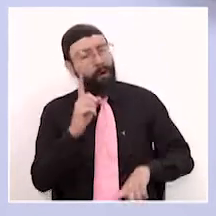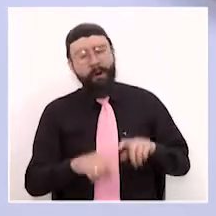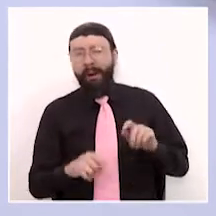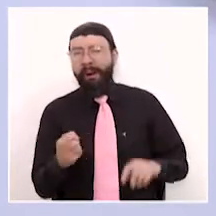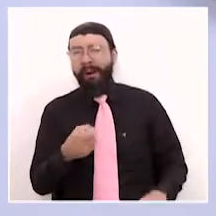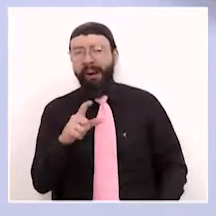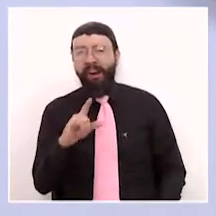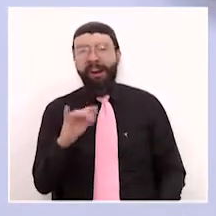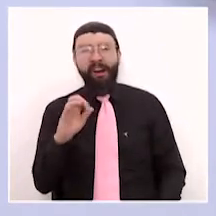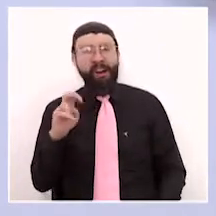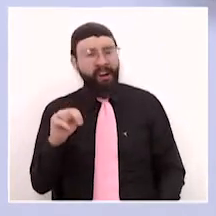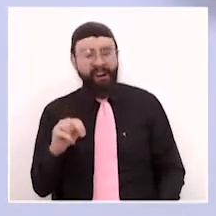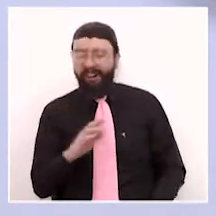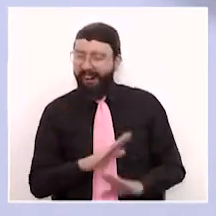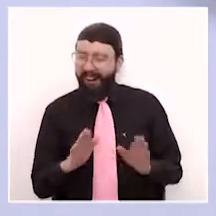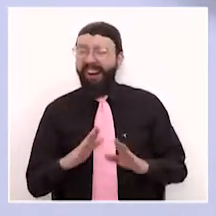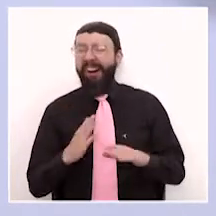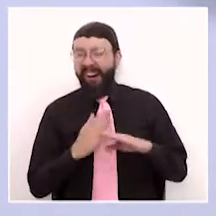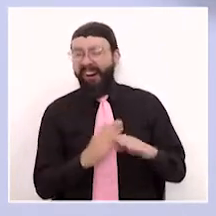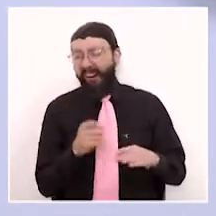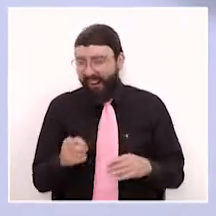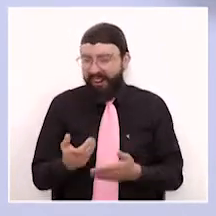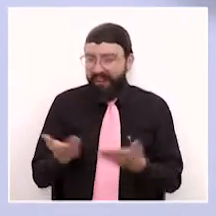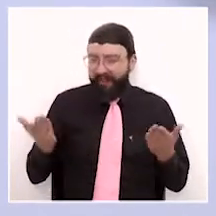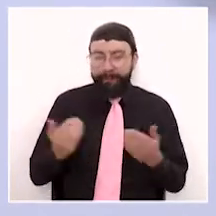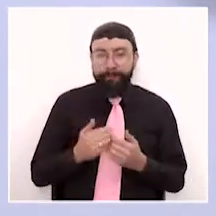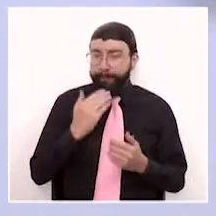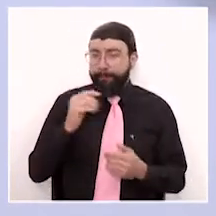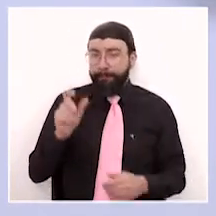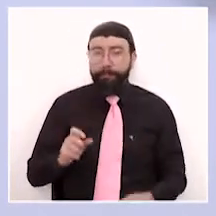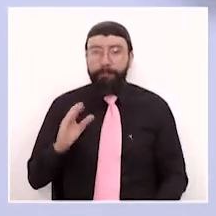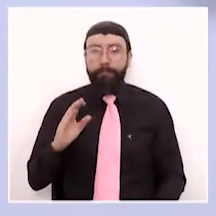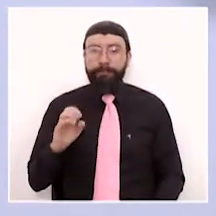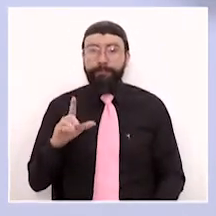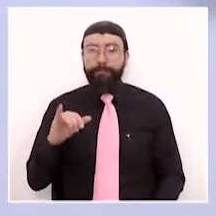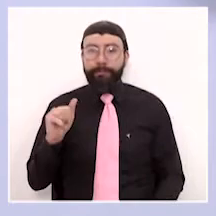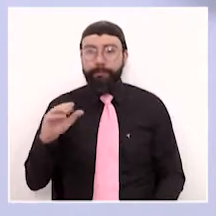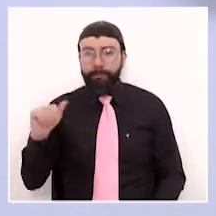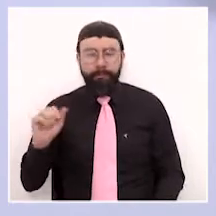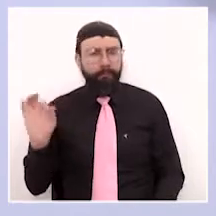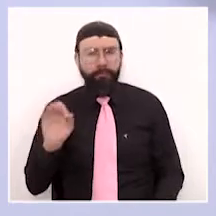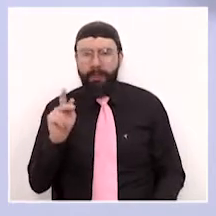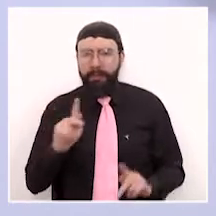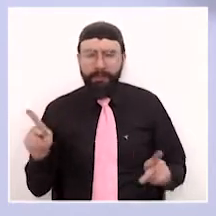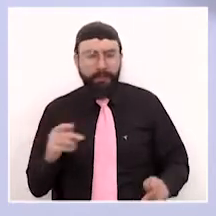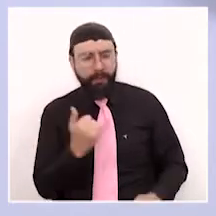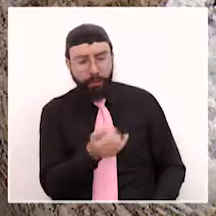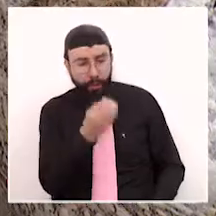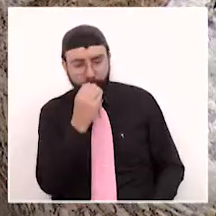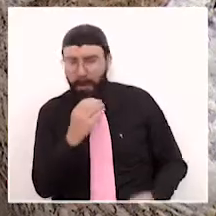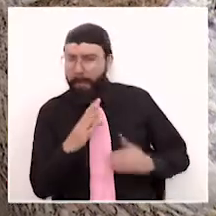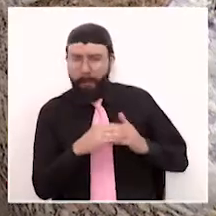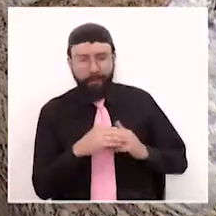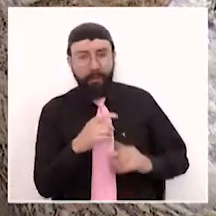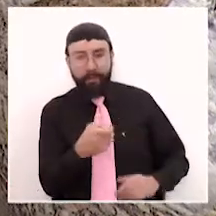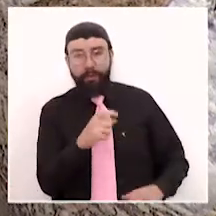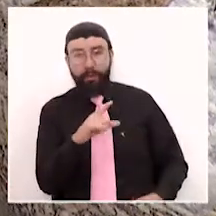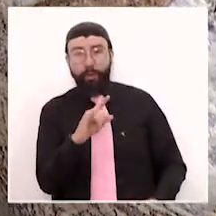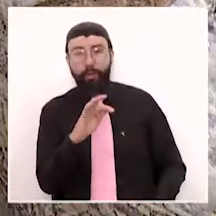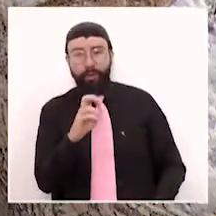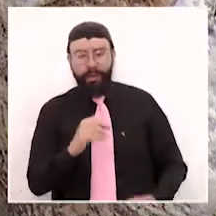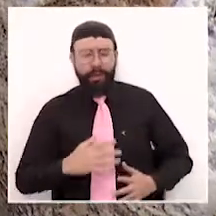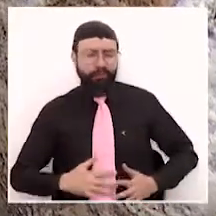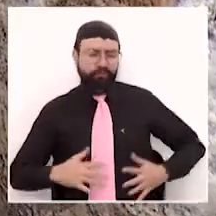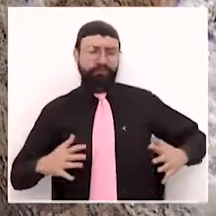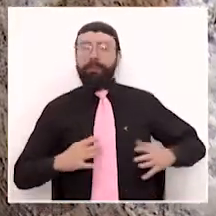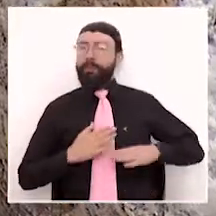como son los celíacos o personas que tienen ya una intolerancia muy, muy, muy muy, pues sí, muy considerable. Es